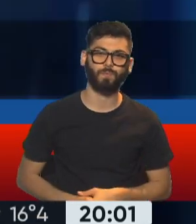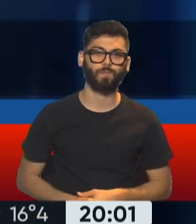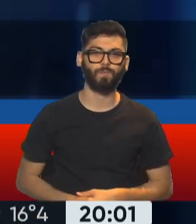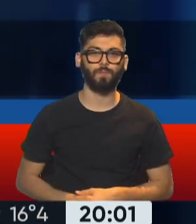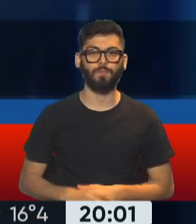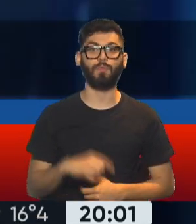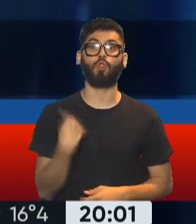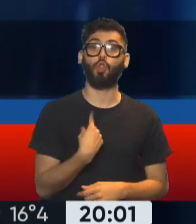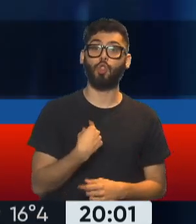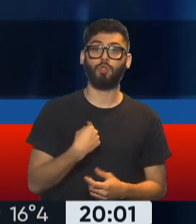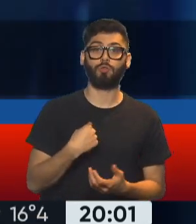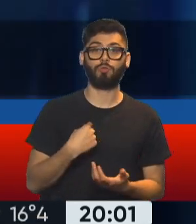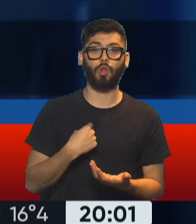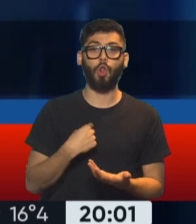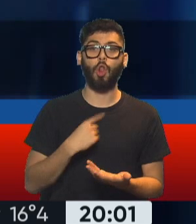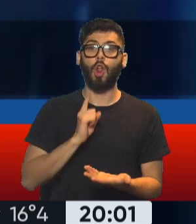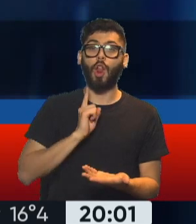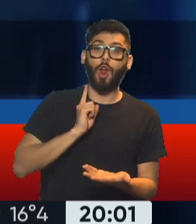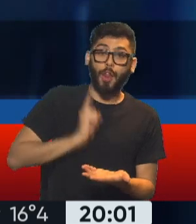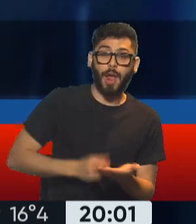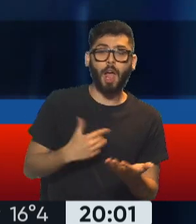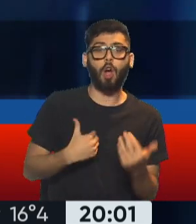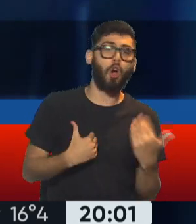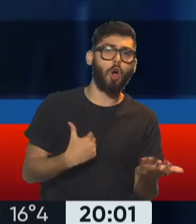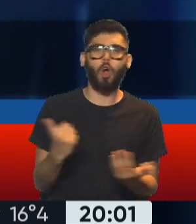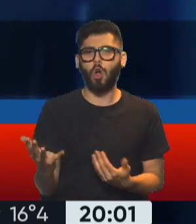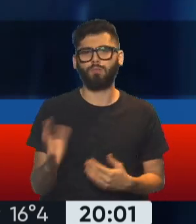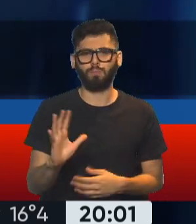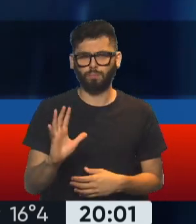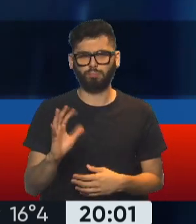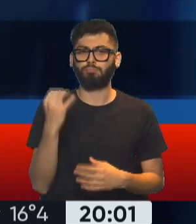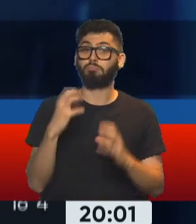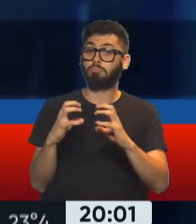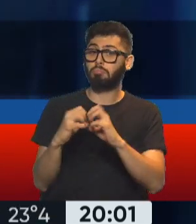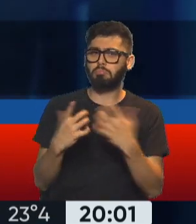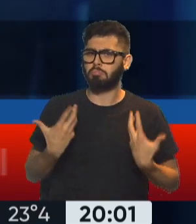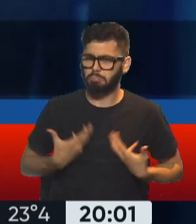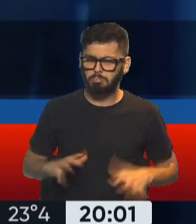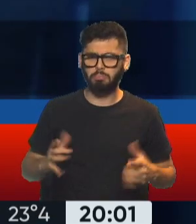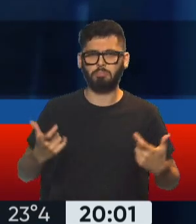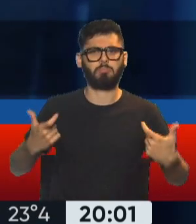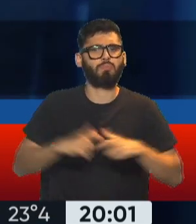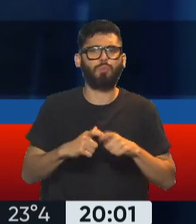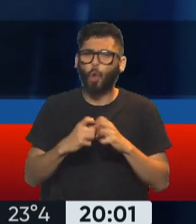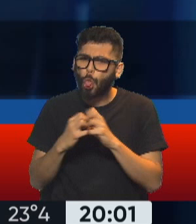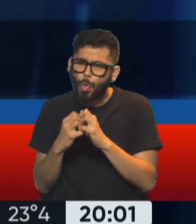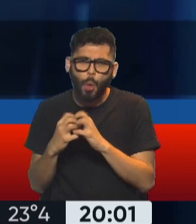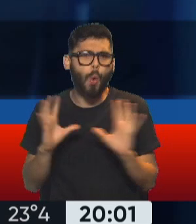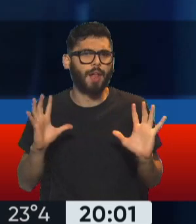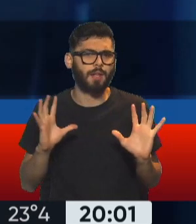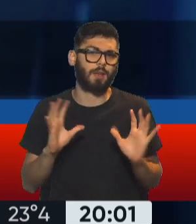not made a decision one way or another. We had an informal discussion at our board in